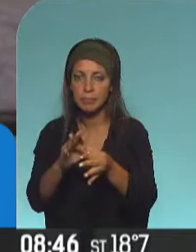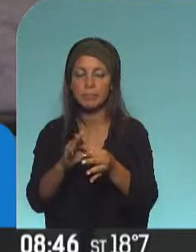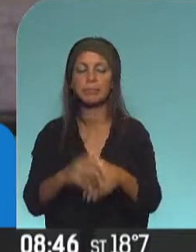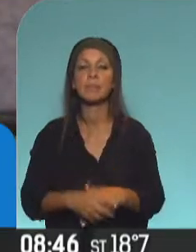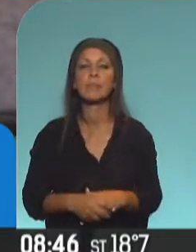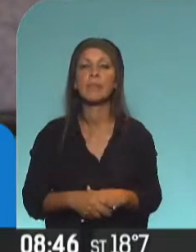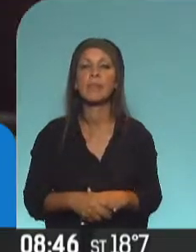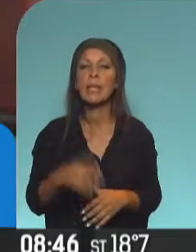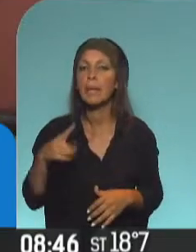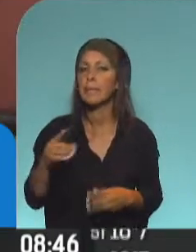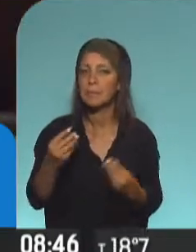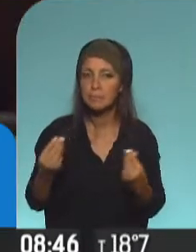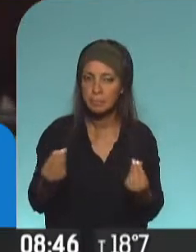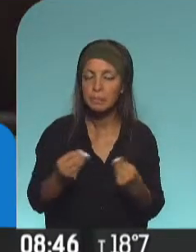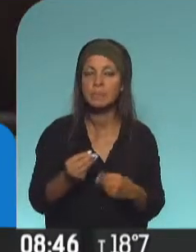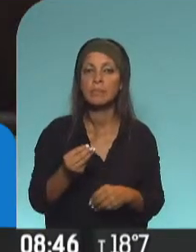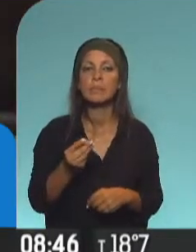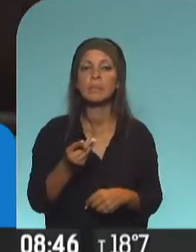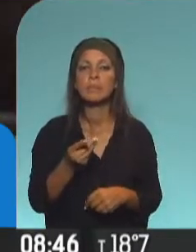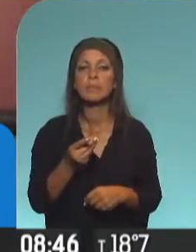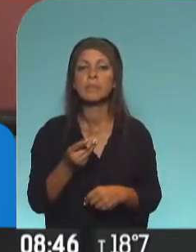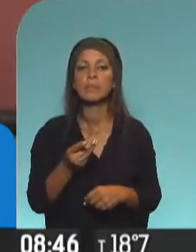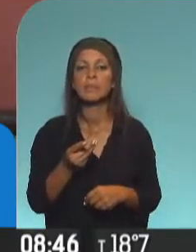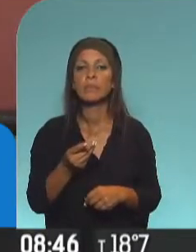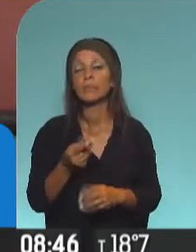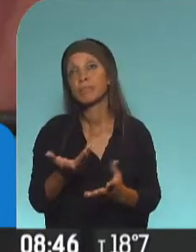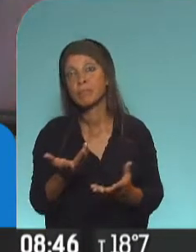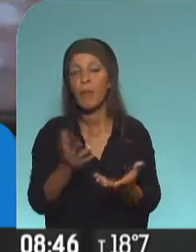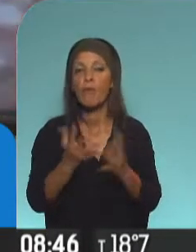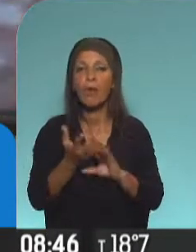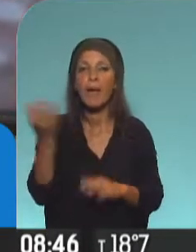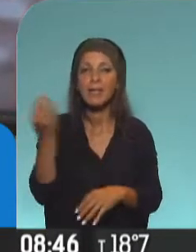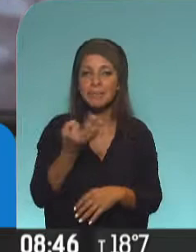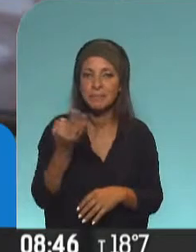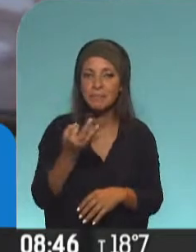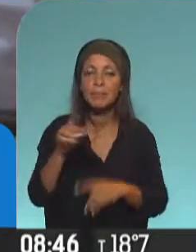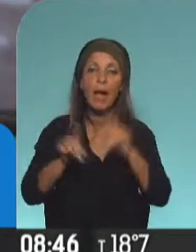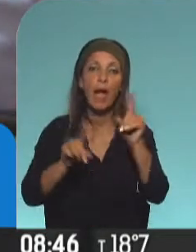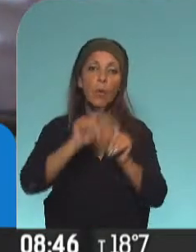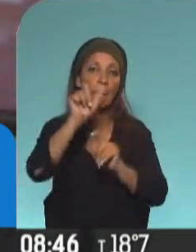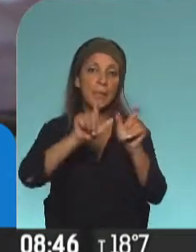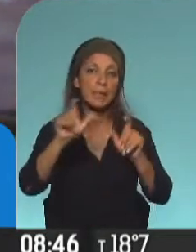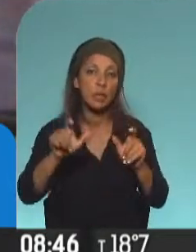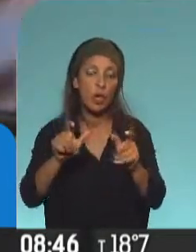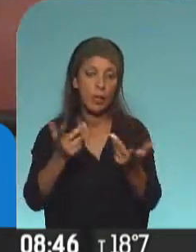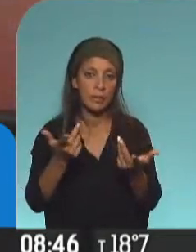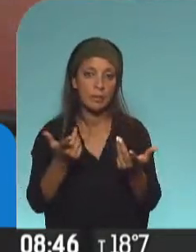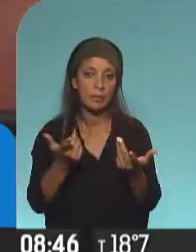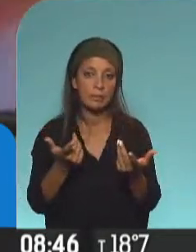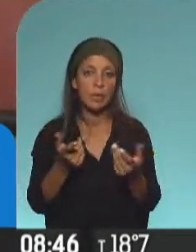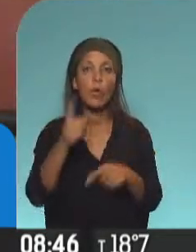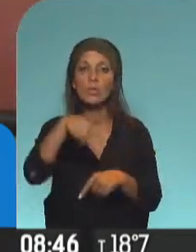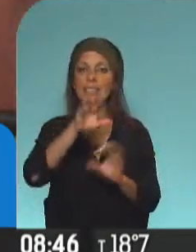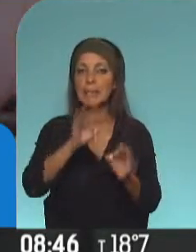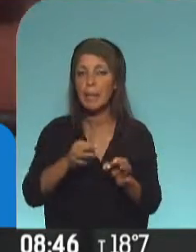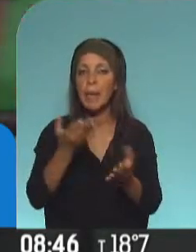bien, de una forma bastante particular, unas personas que no tienen legitimación activa, ustedes saben que para